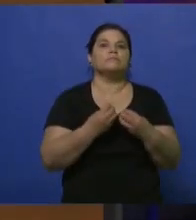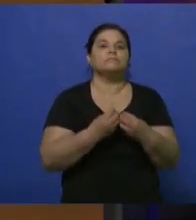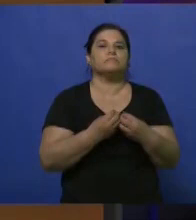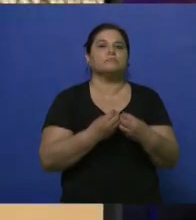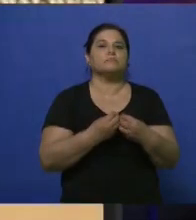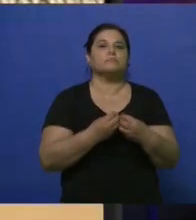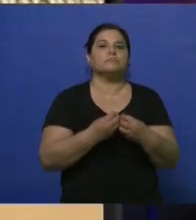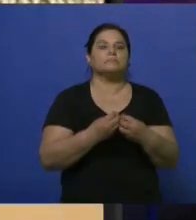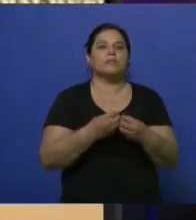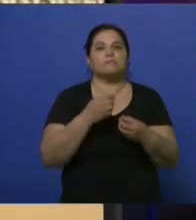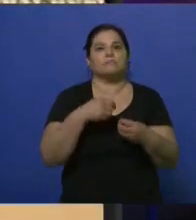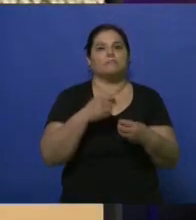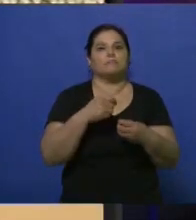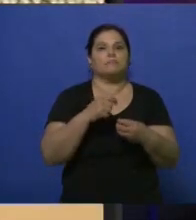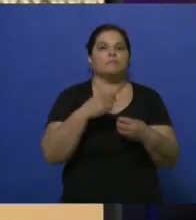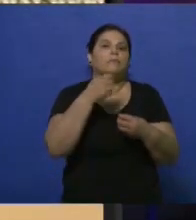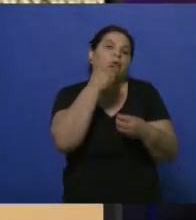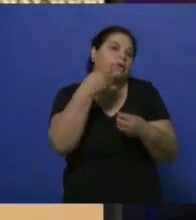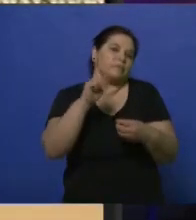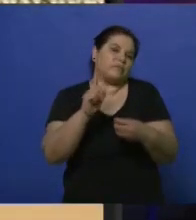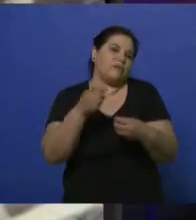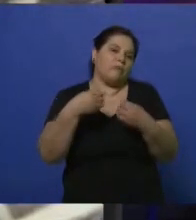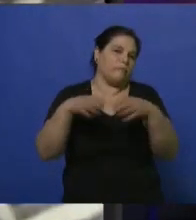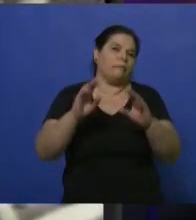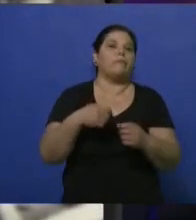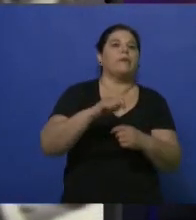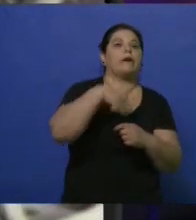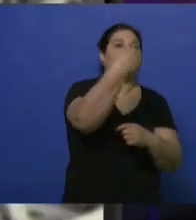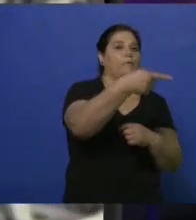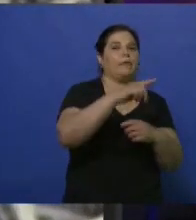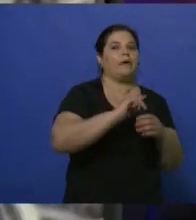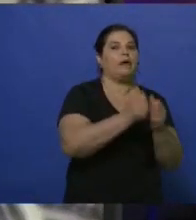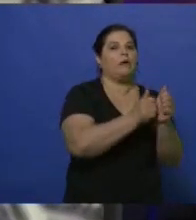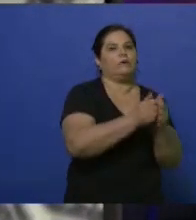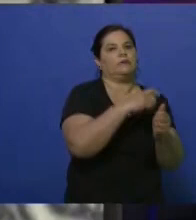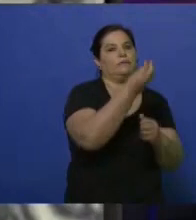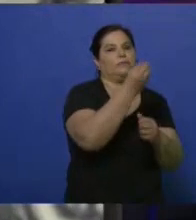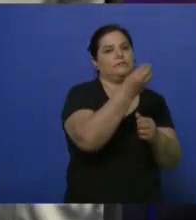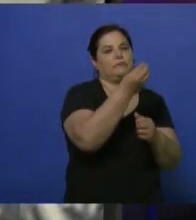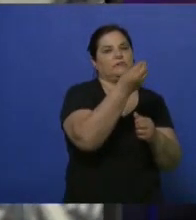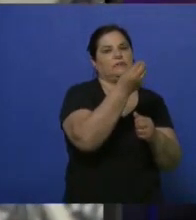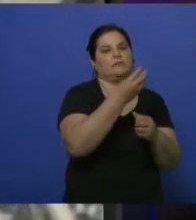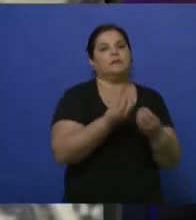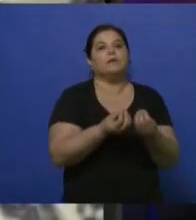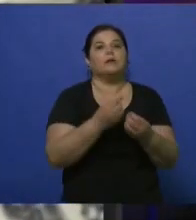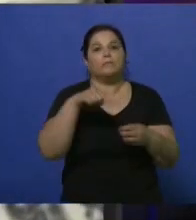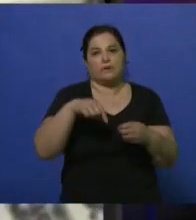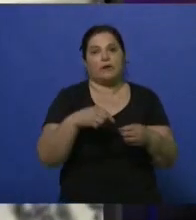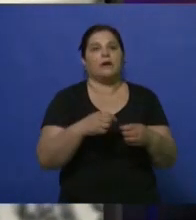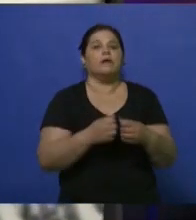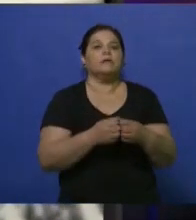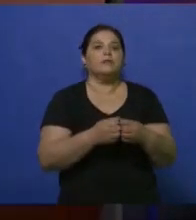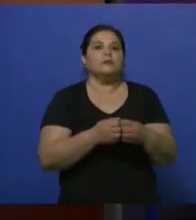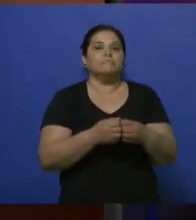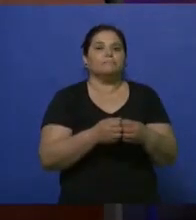caro, lo voy a comprar a la empresa brasileña. Esto está pasando. Y obviamente voy a decir, no, pero con este tipo de cambio, entonces tampoco somos competitivos. Lo que pasa es